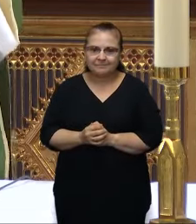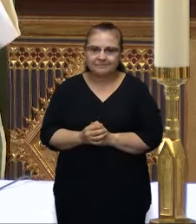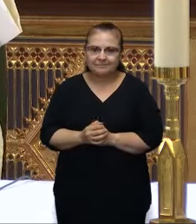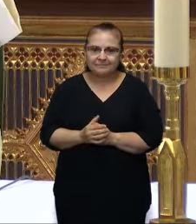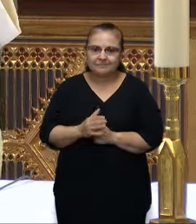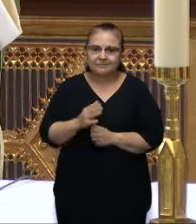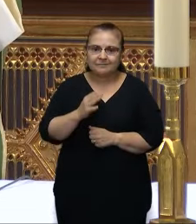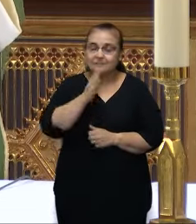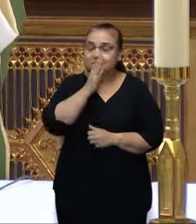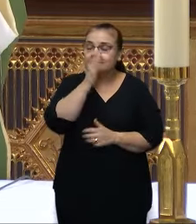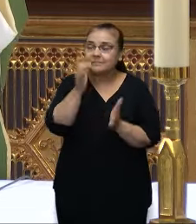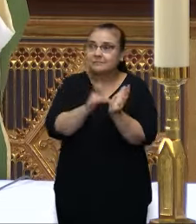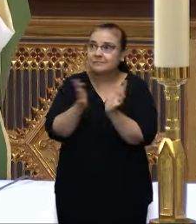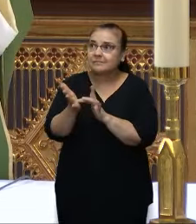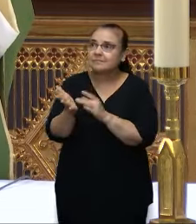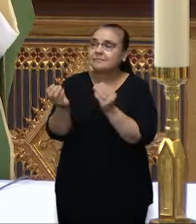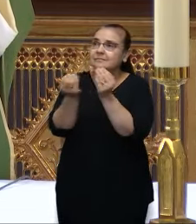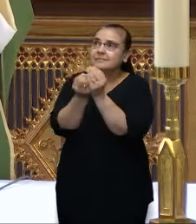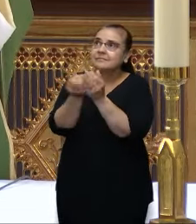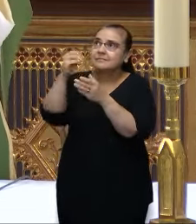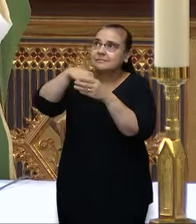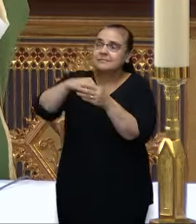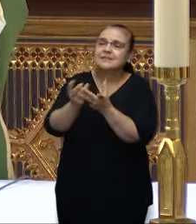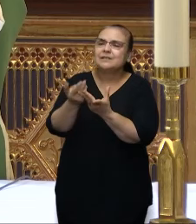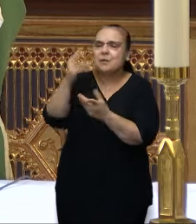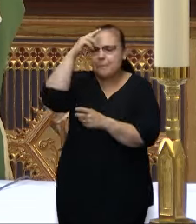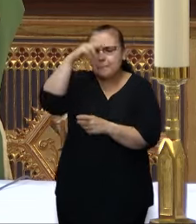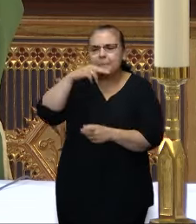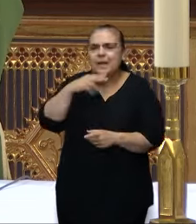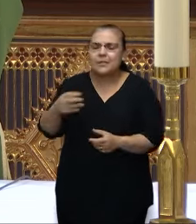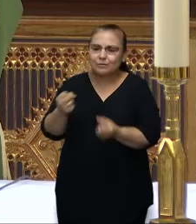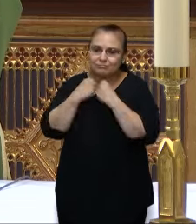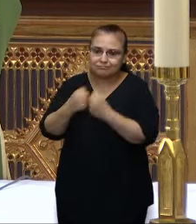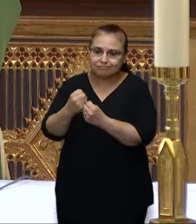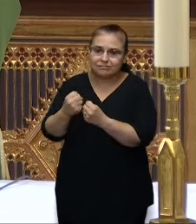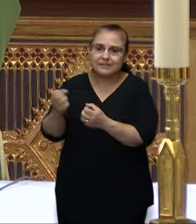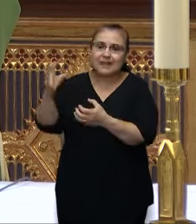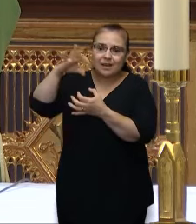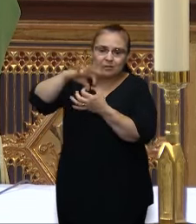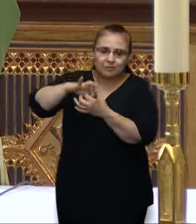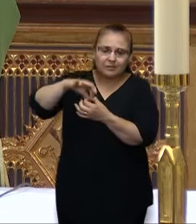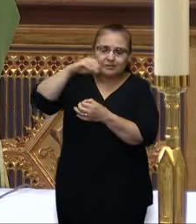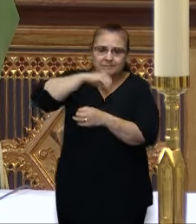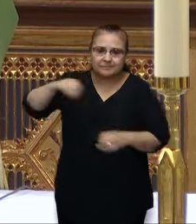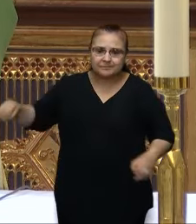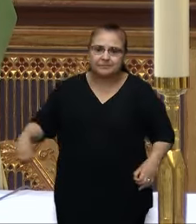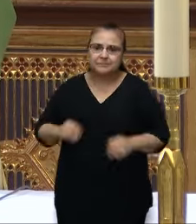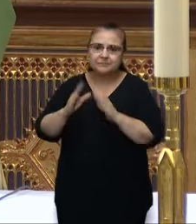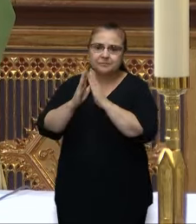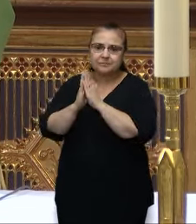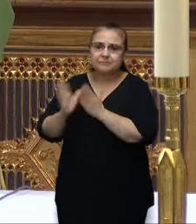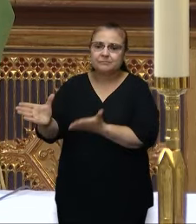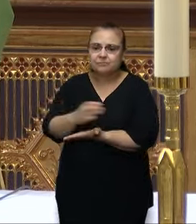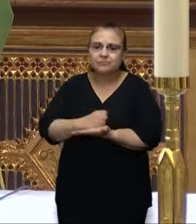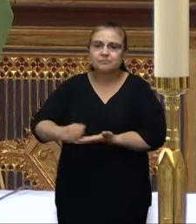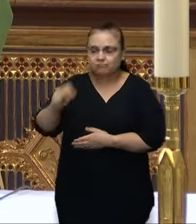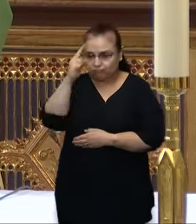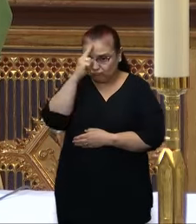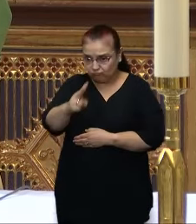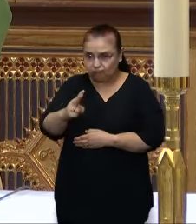bienes por Cristo con él y en él a ti Dios padre omnipotente en la unidad del Espíritu